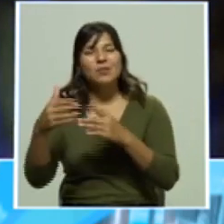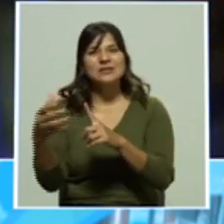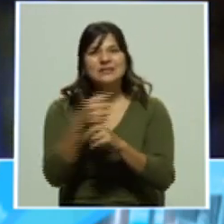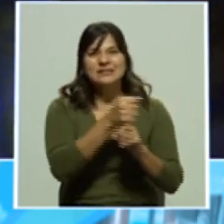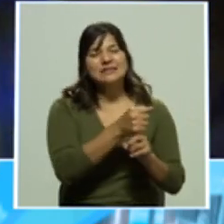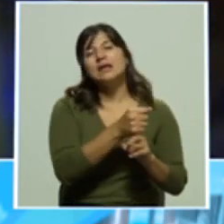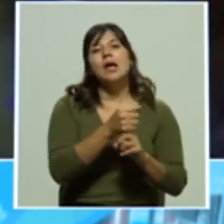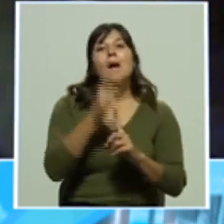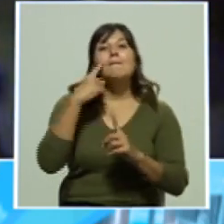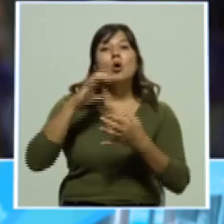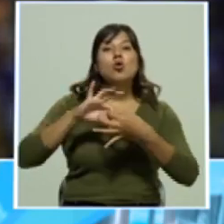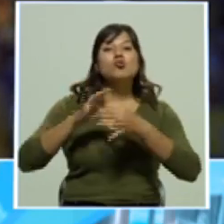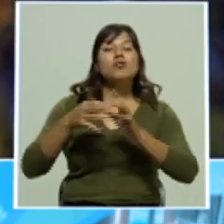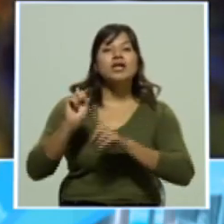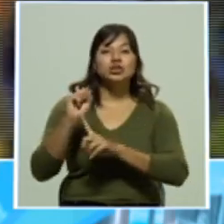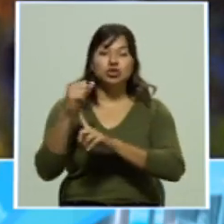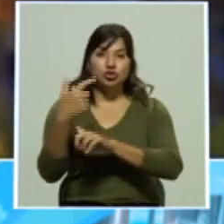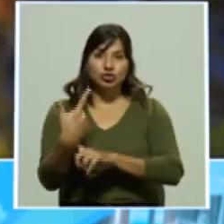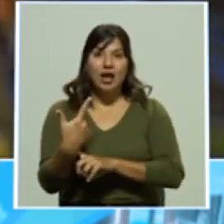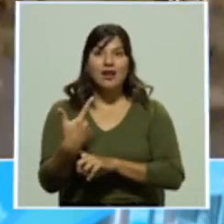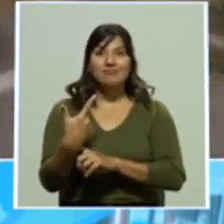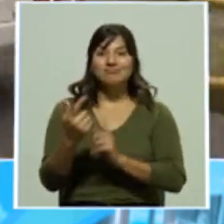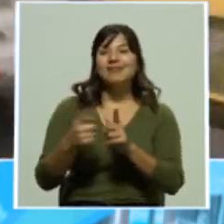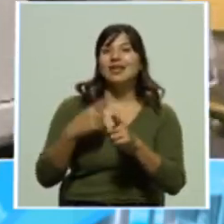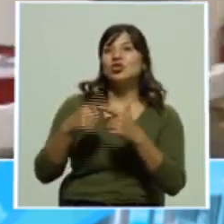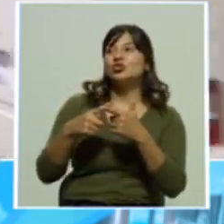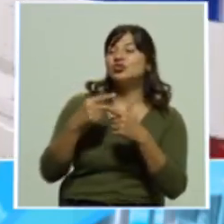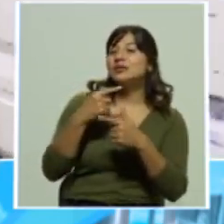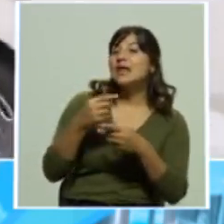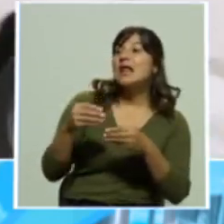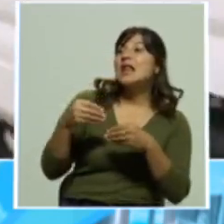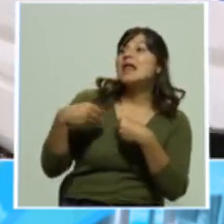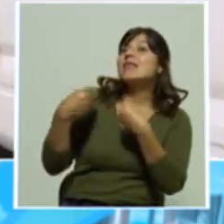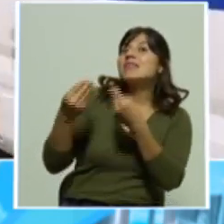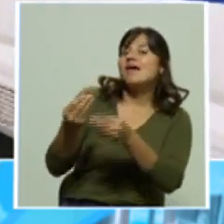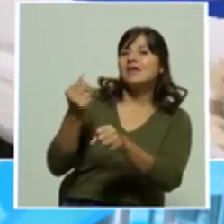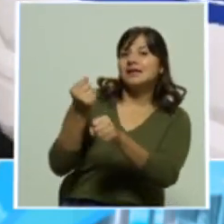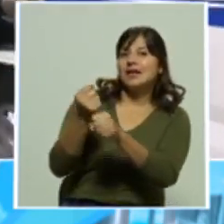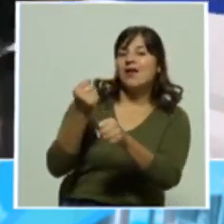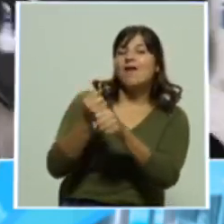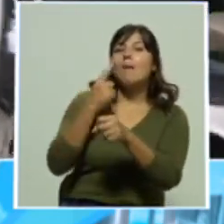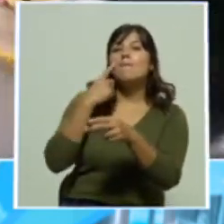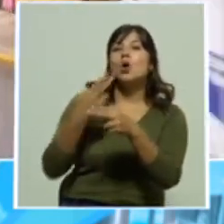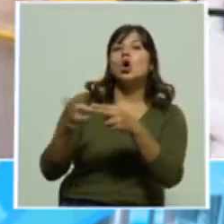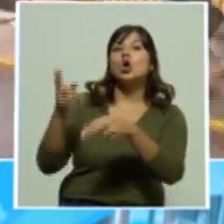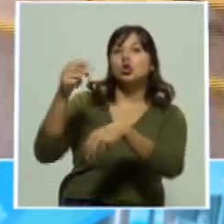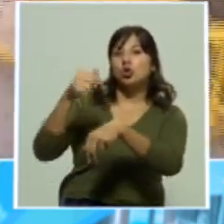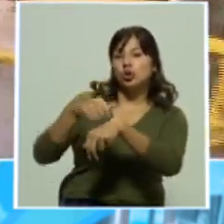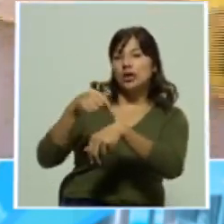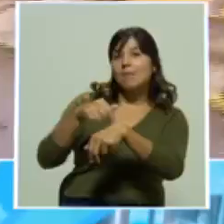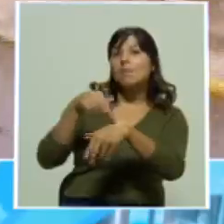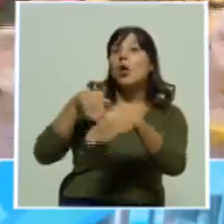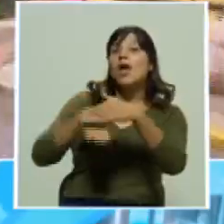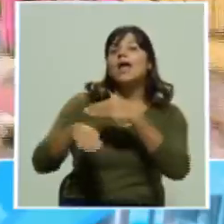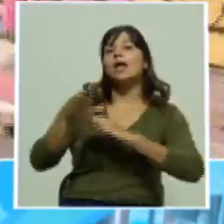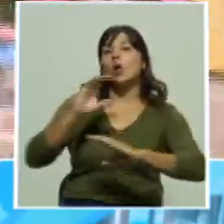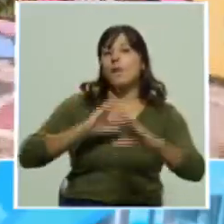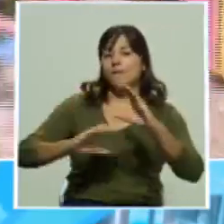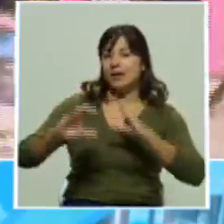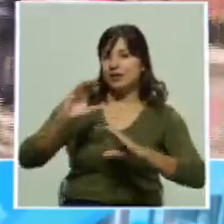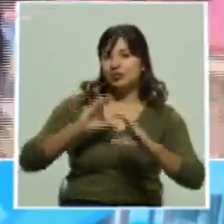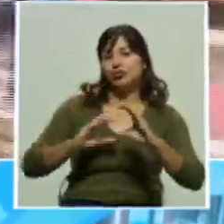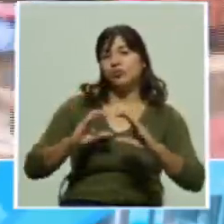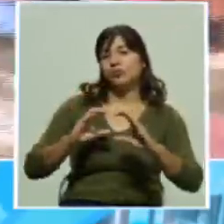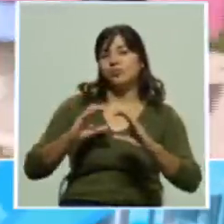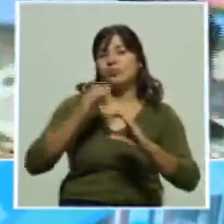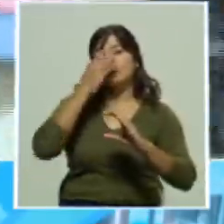ellos convocaban a algunas mujeres ofreciéndoles trabajar por algunos periodos de tiempo en algunos de los establecimientos comerciales a pesar de la